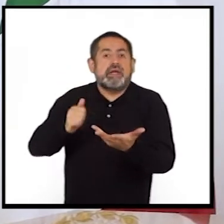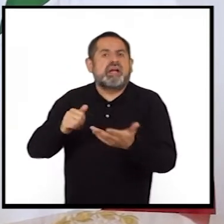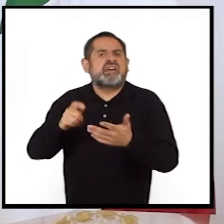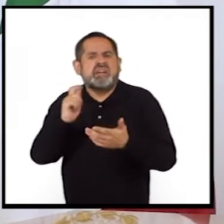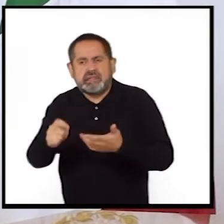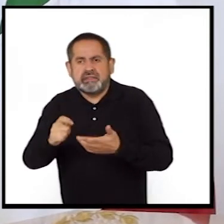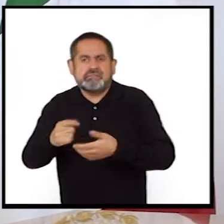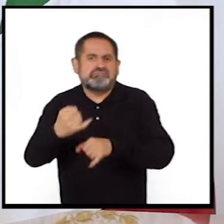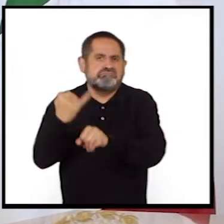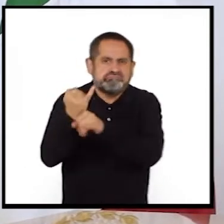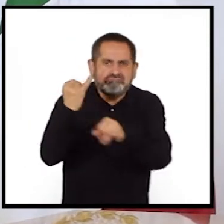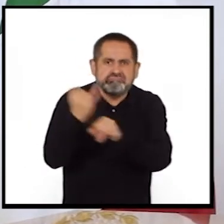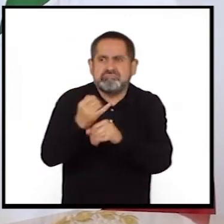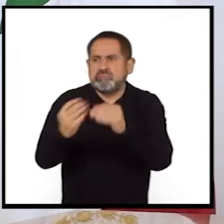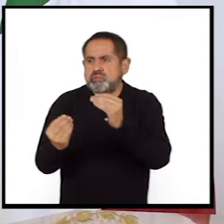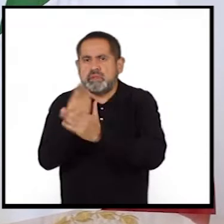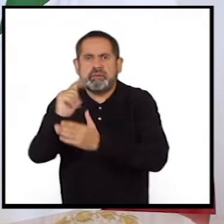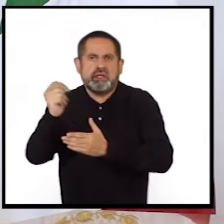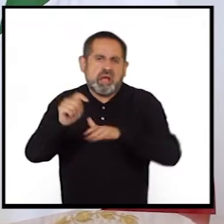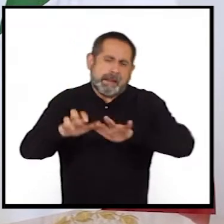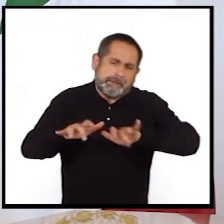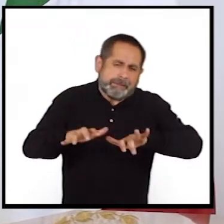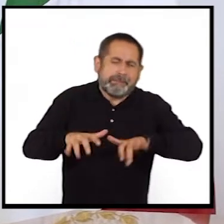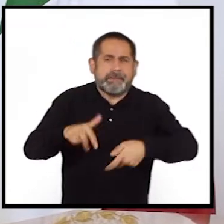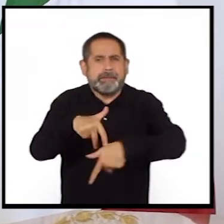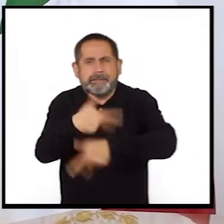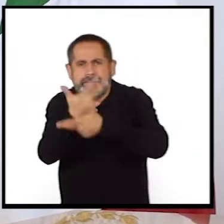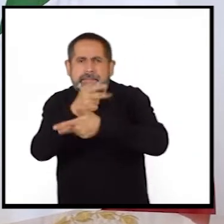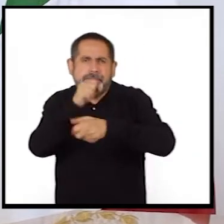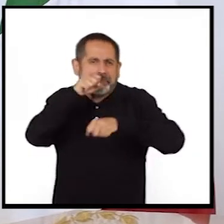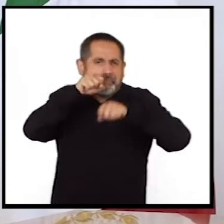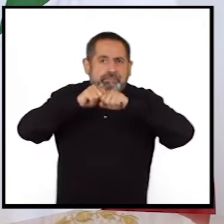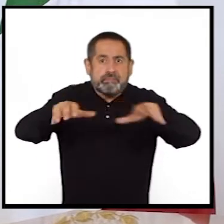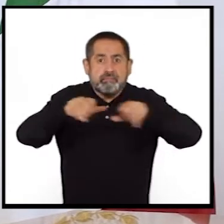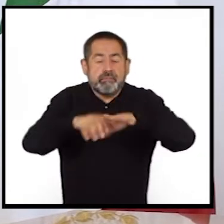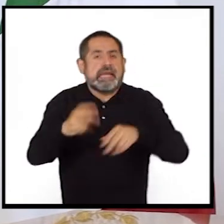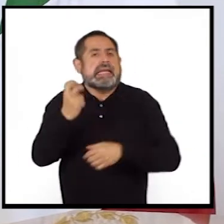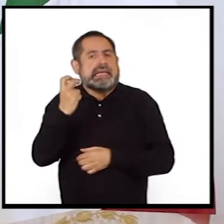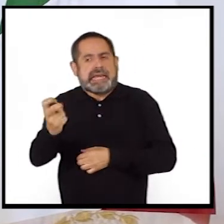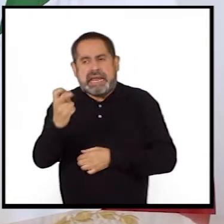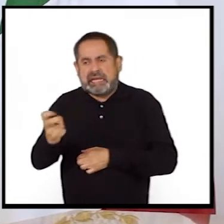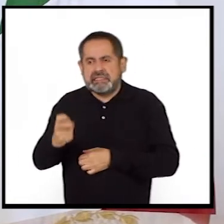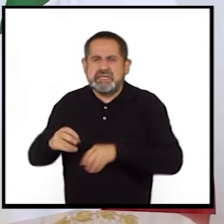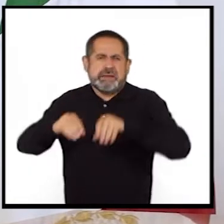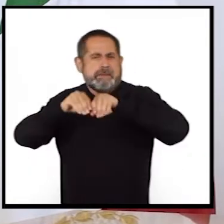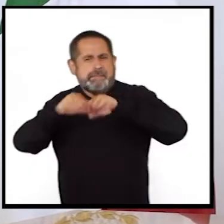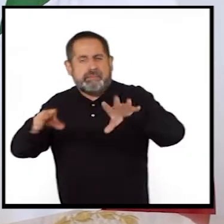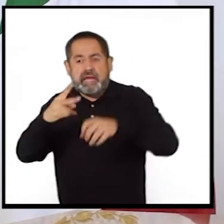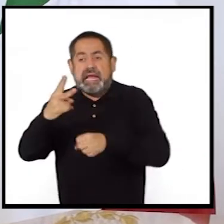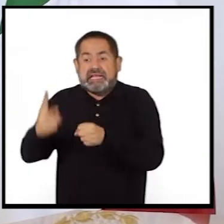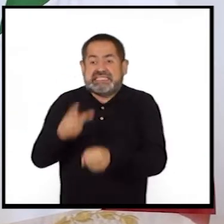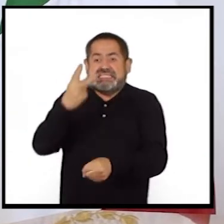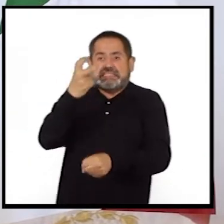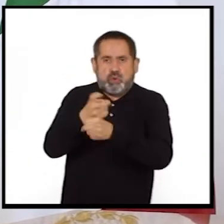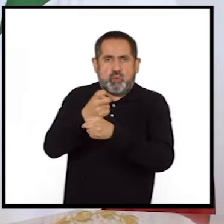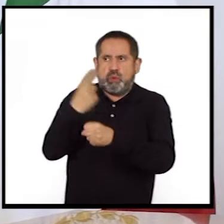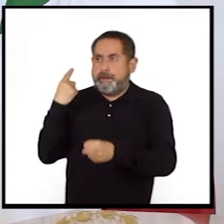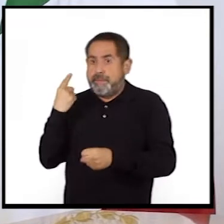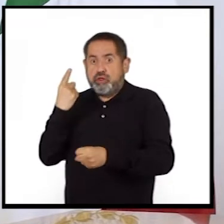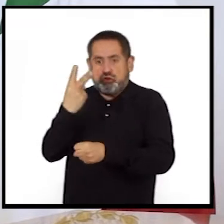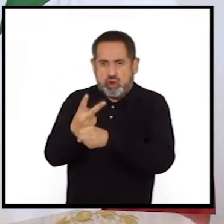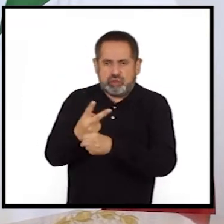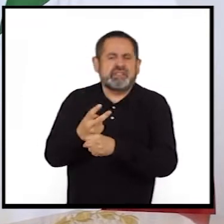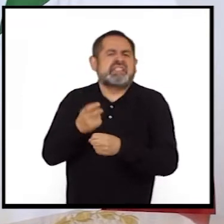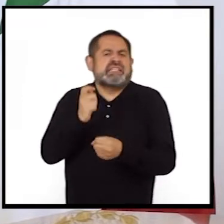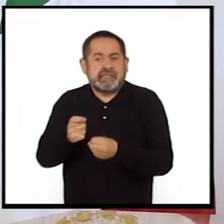las modernas herramientas tecnológicas, llevamos a cabo la segunda edición del Tianguis de